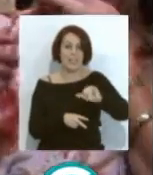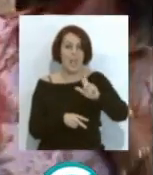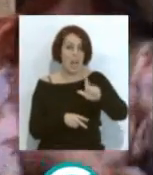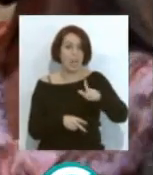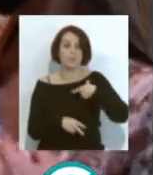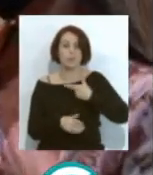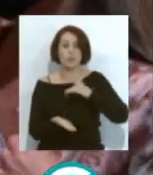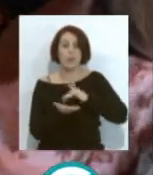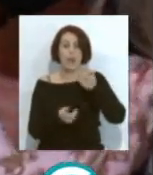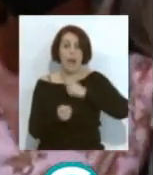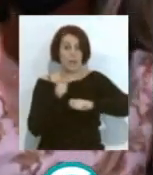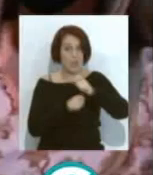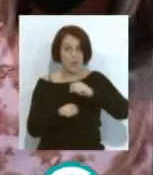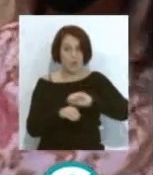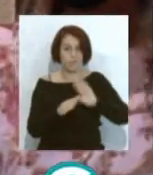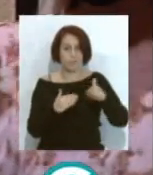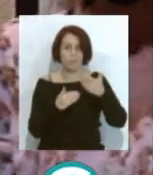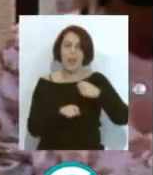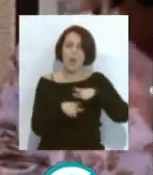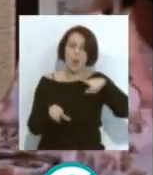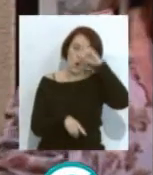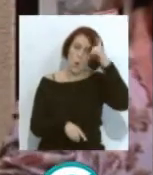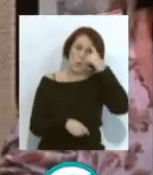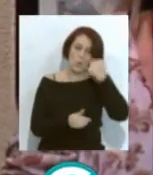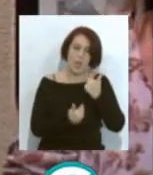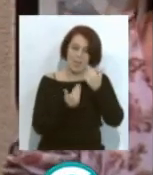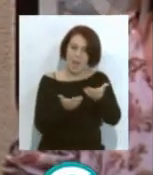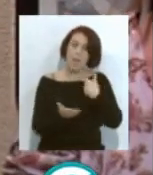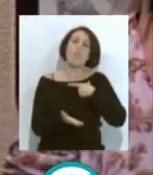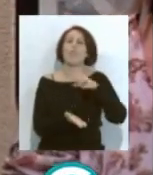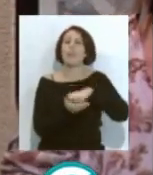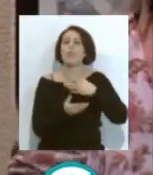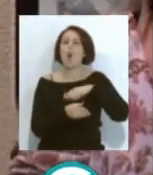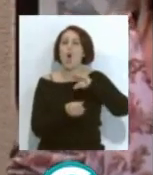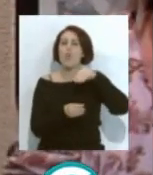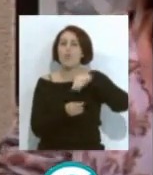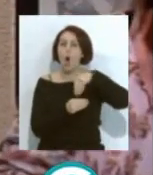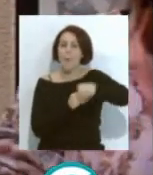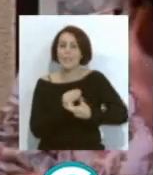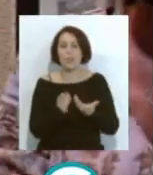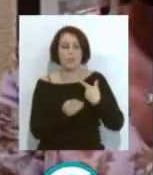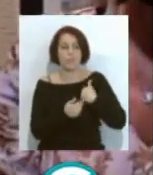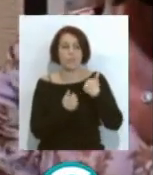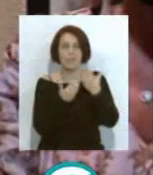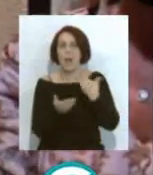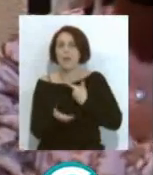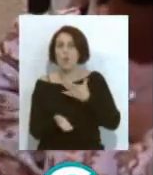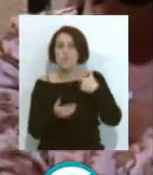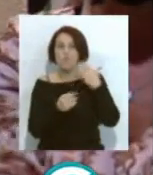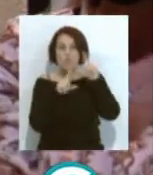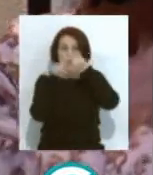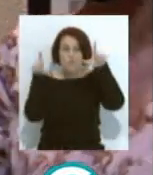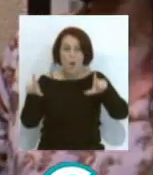Molondro, de entregar al Aula de Cultura, a su centro de documentación, todos los cuadros que en su día pintó Juan Muñoz,